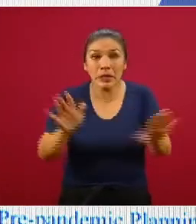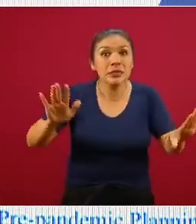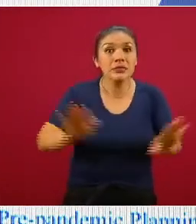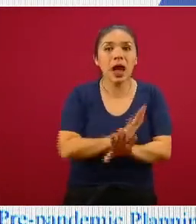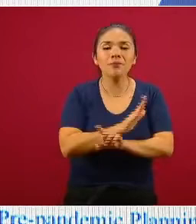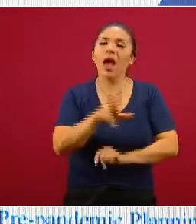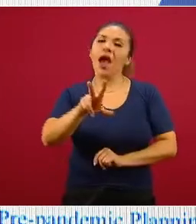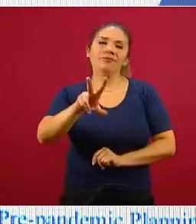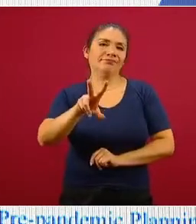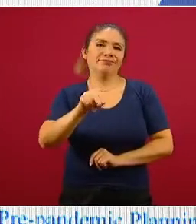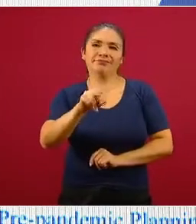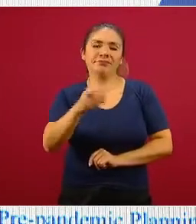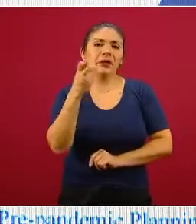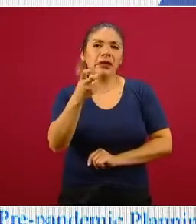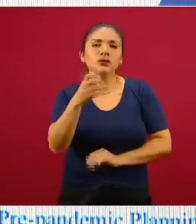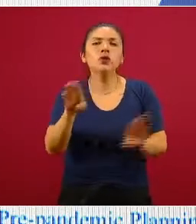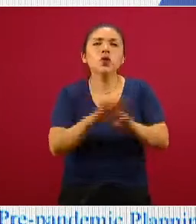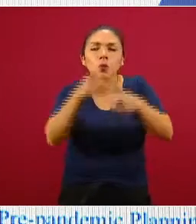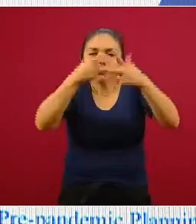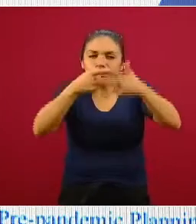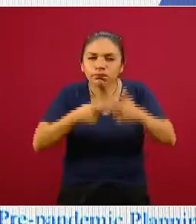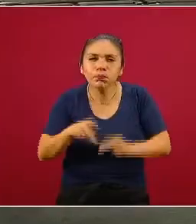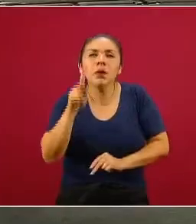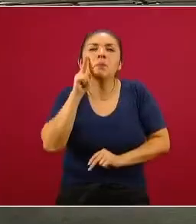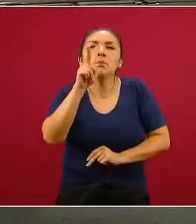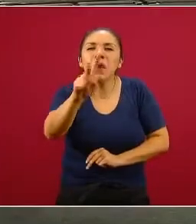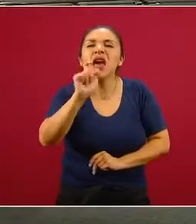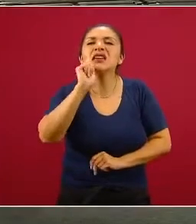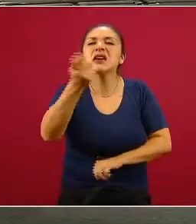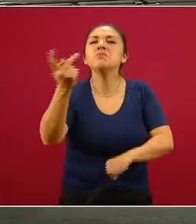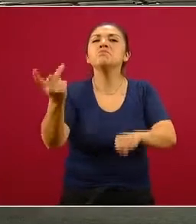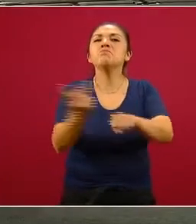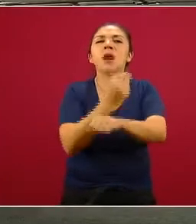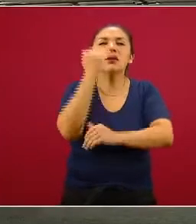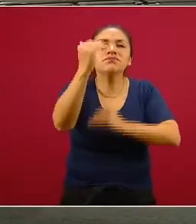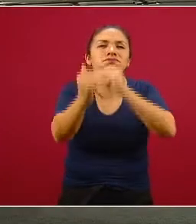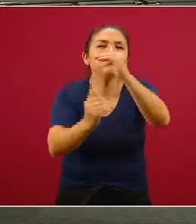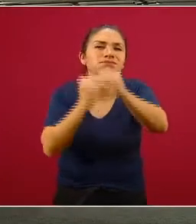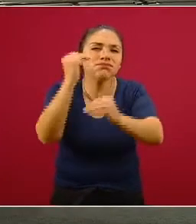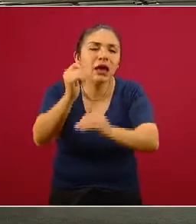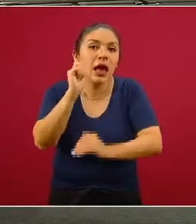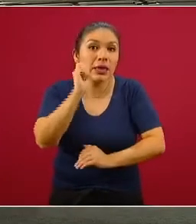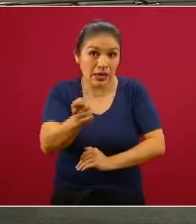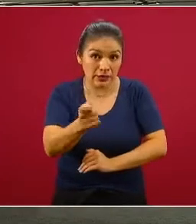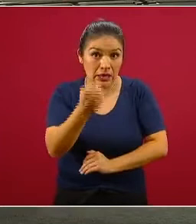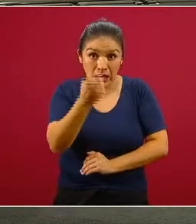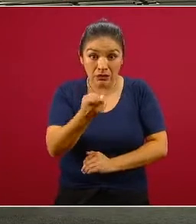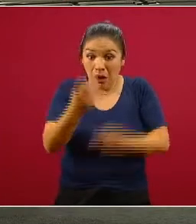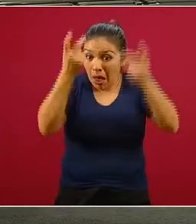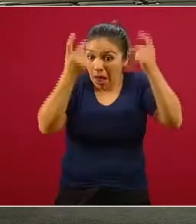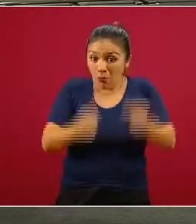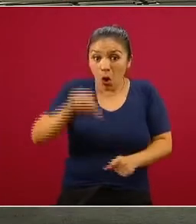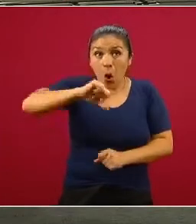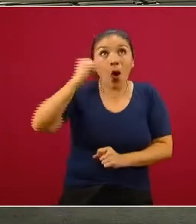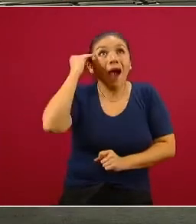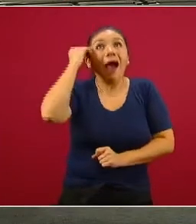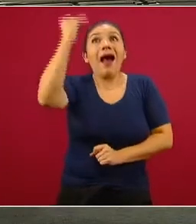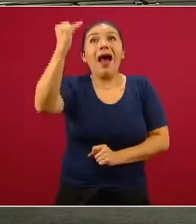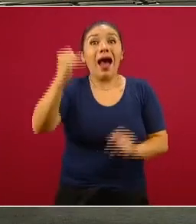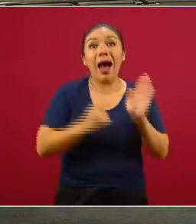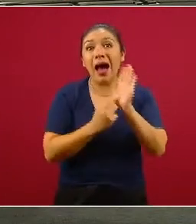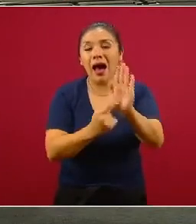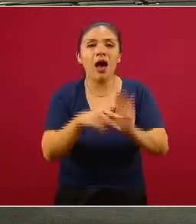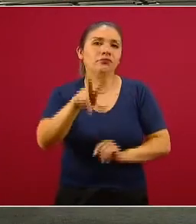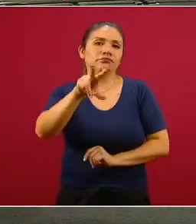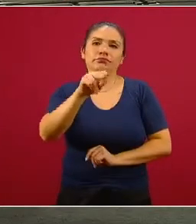un planteamiento panorámico de lo que va a ocurrir en cada una de las intervenciones. Y esto no se improvisa, eso se basa